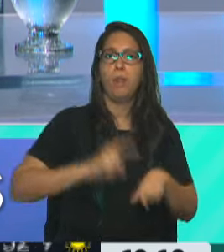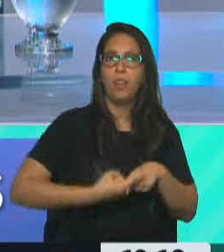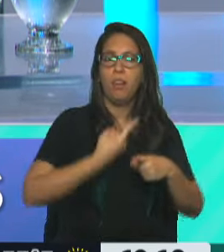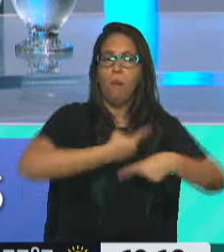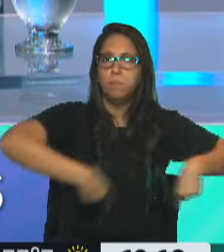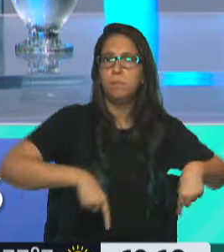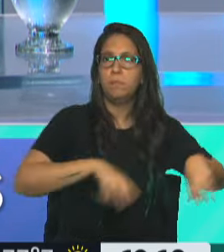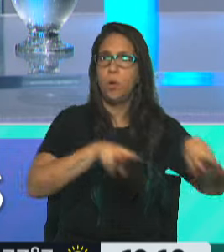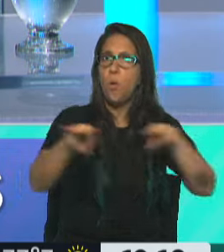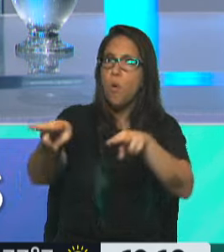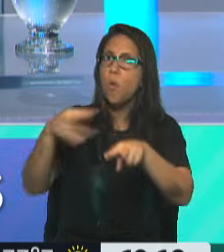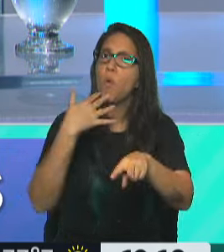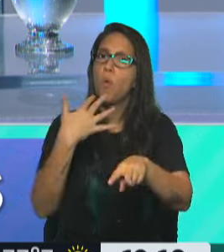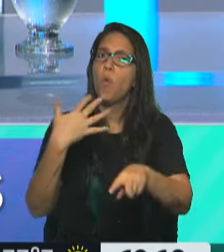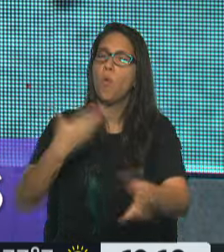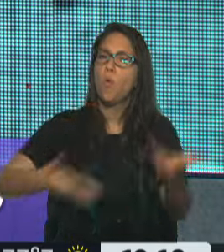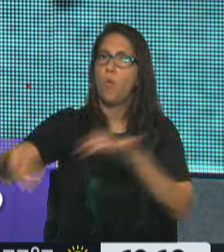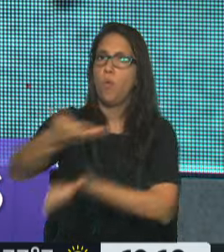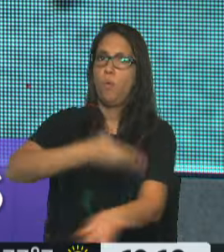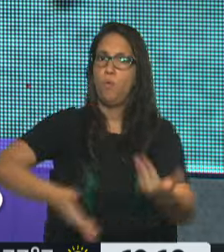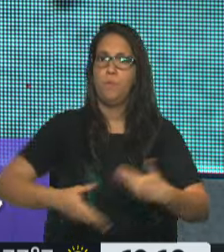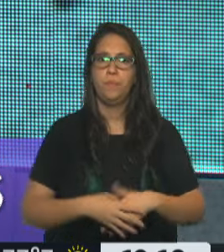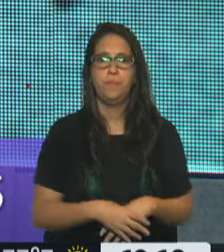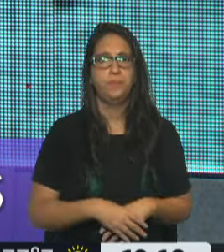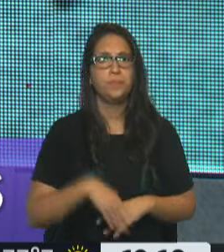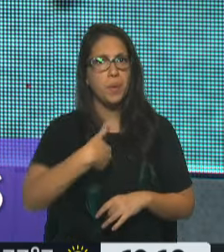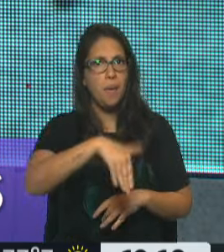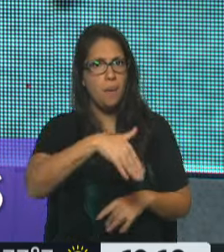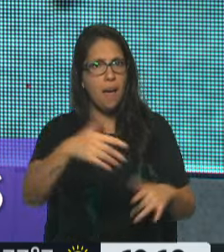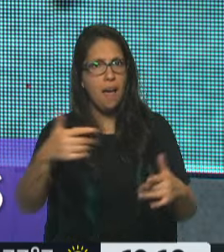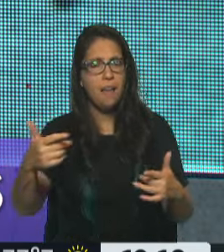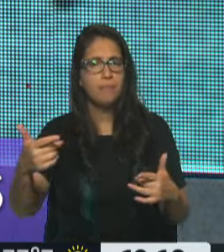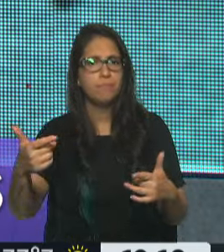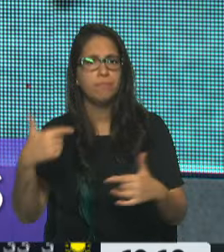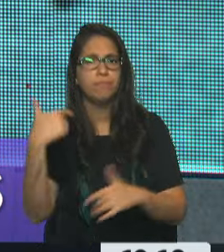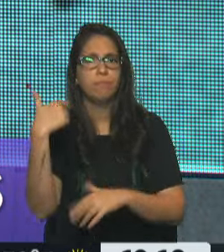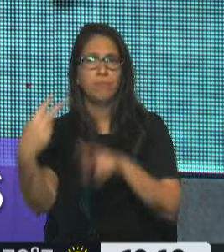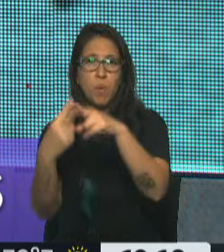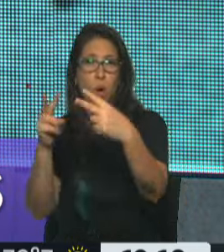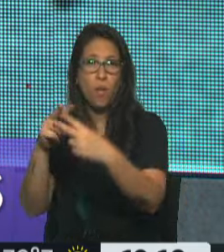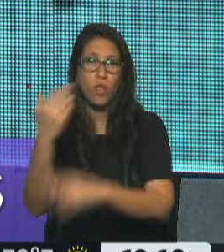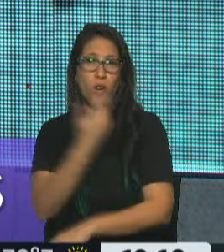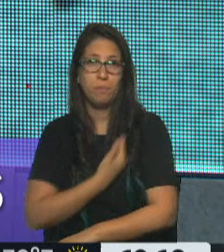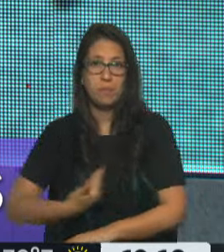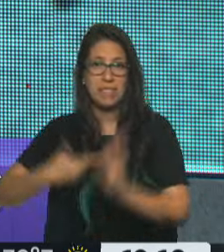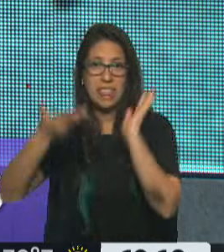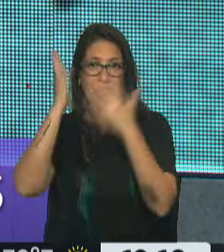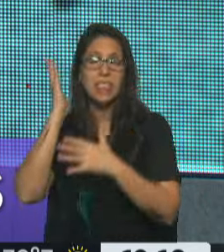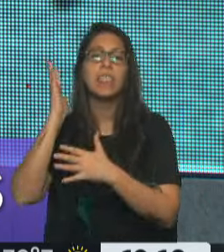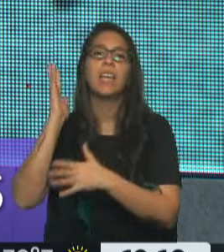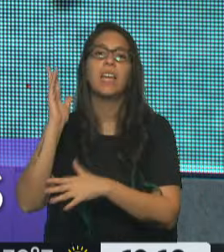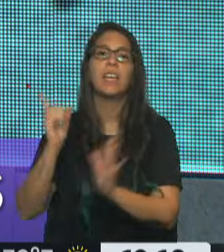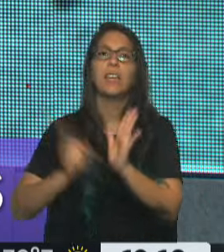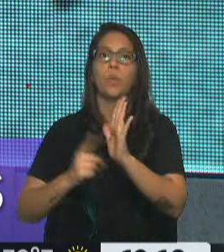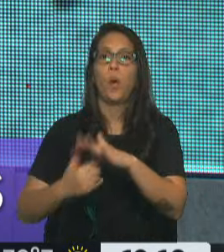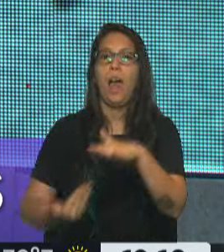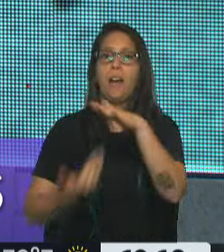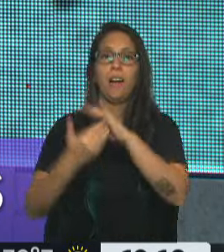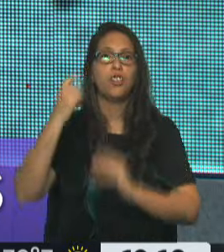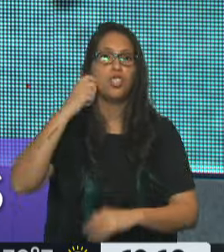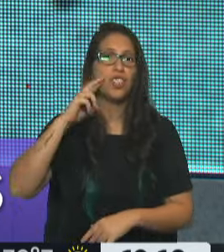reúnen una vez al año eh Ya nos metemos en la reunión que va a ha previa al encuentro del presidente de la nación con la titular del fondo monetario